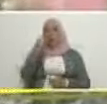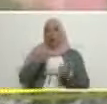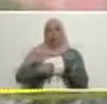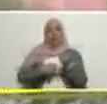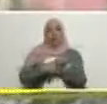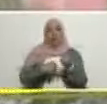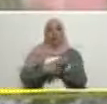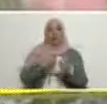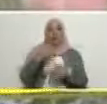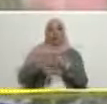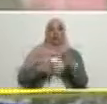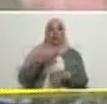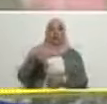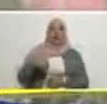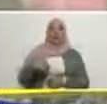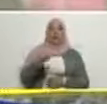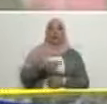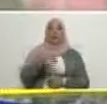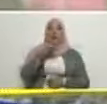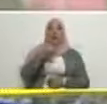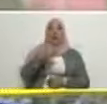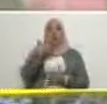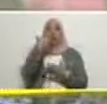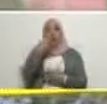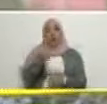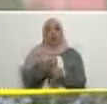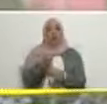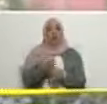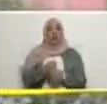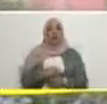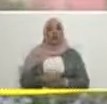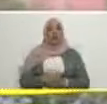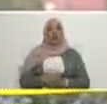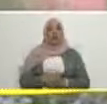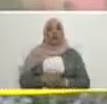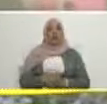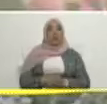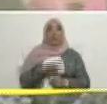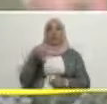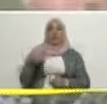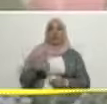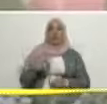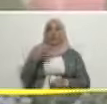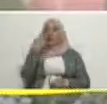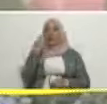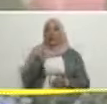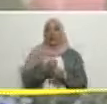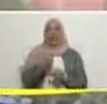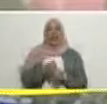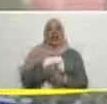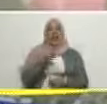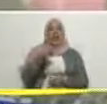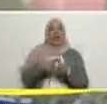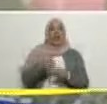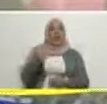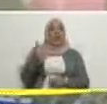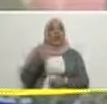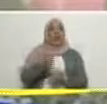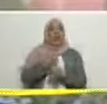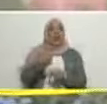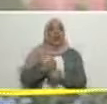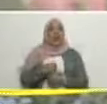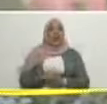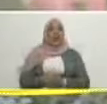apoyo, porque ustedes me entienden y me apoyan también. Nos entendemos mutuamente